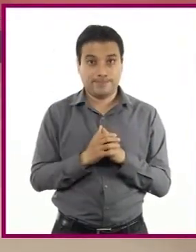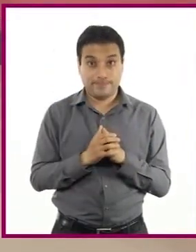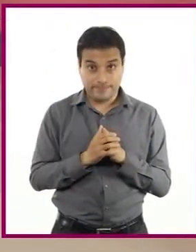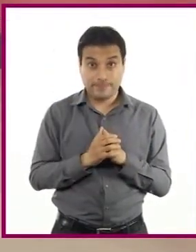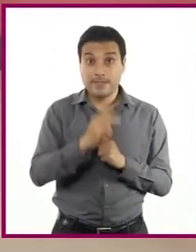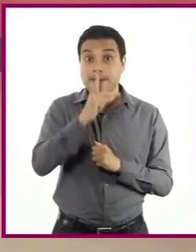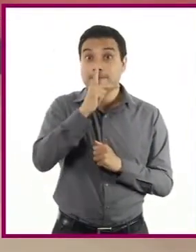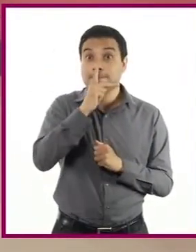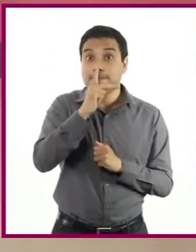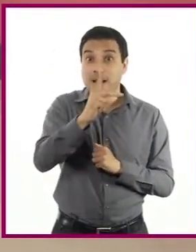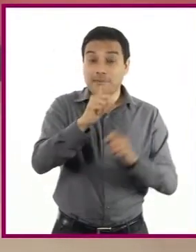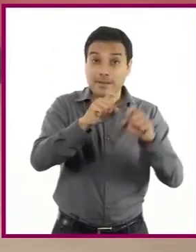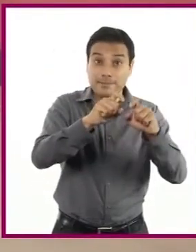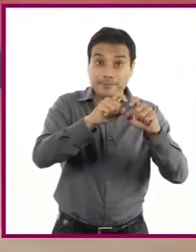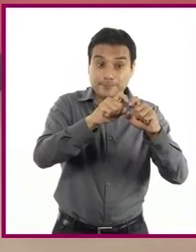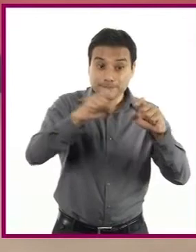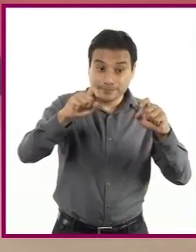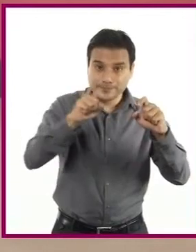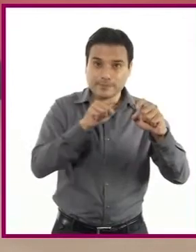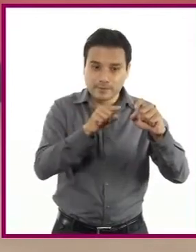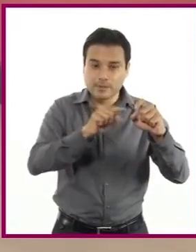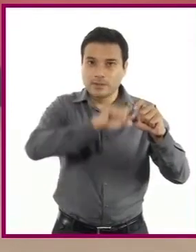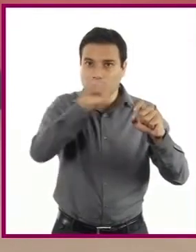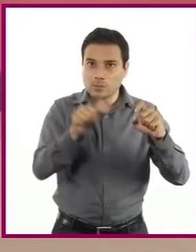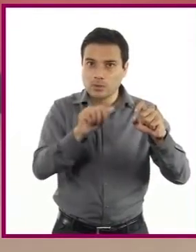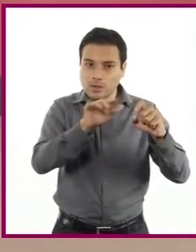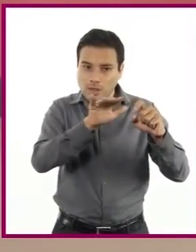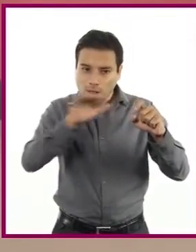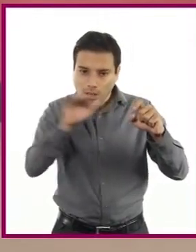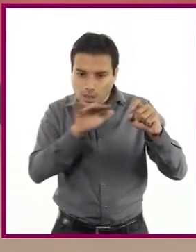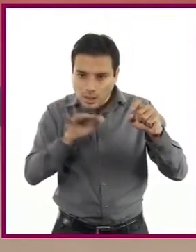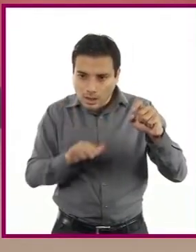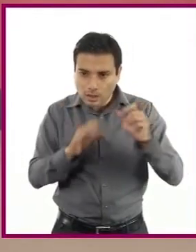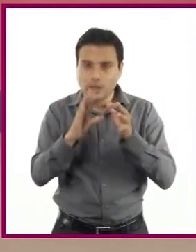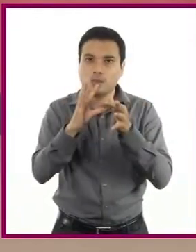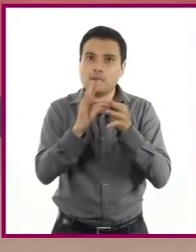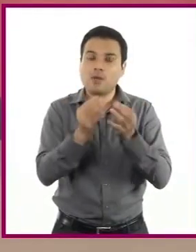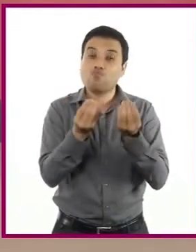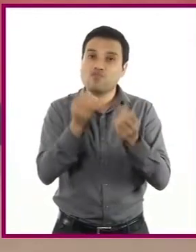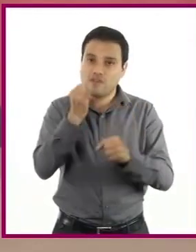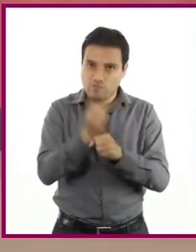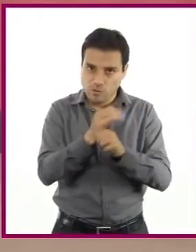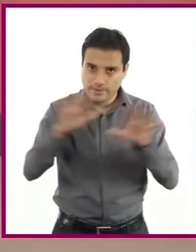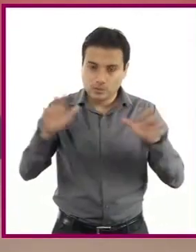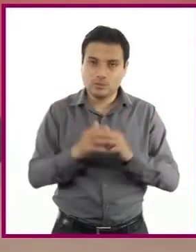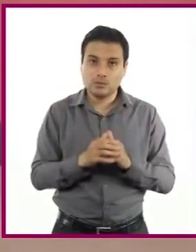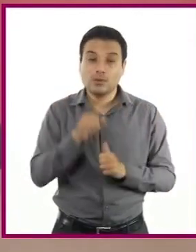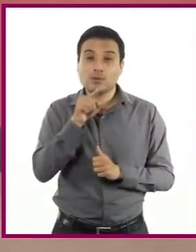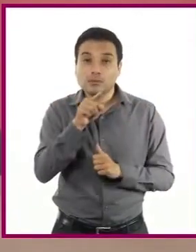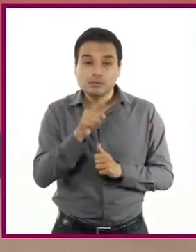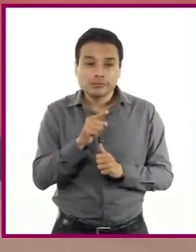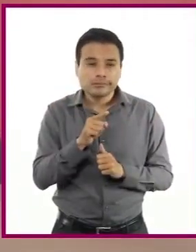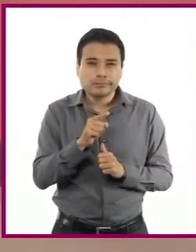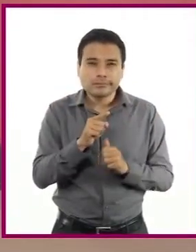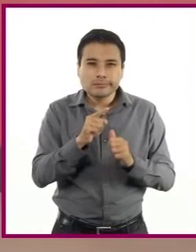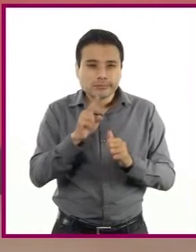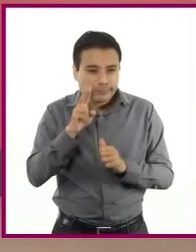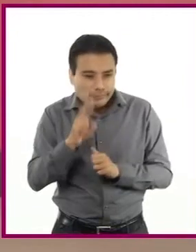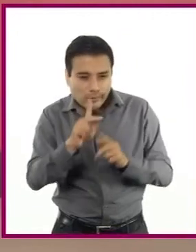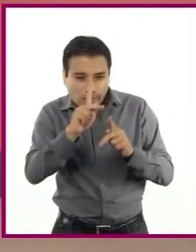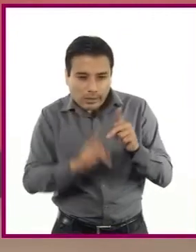ofrece información en cada parte que la conforma. No es recomendable ignorarla.